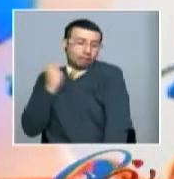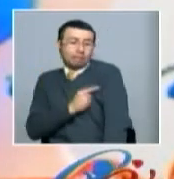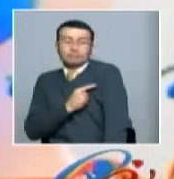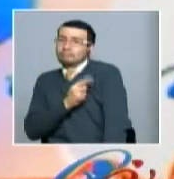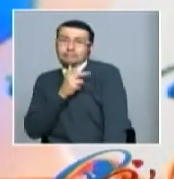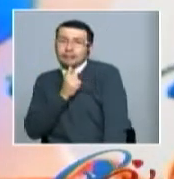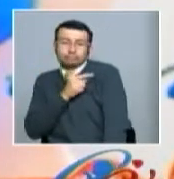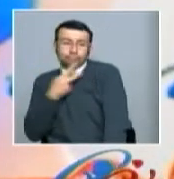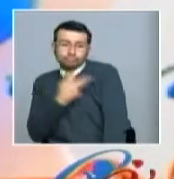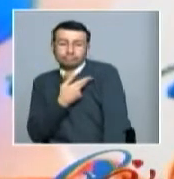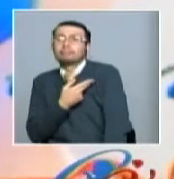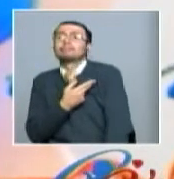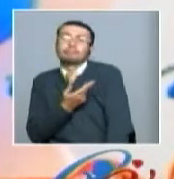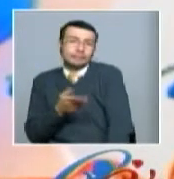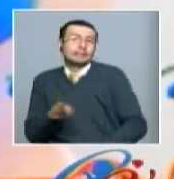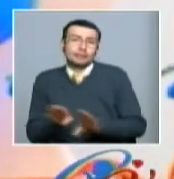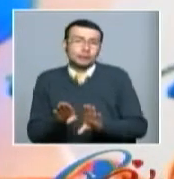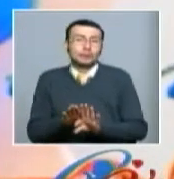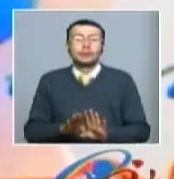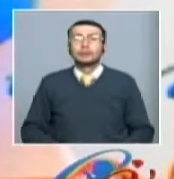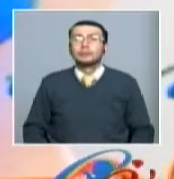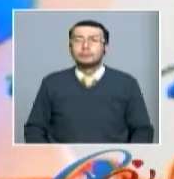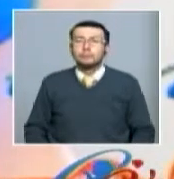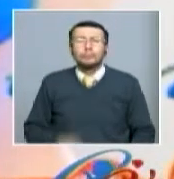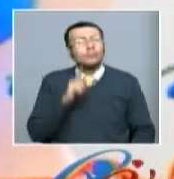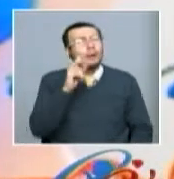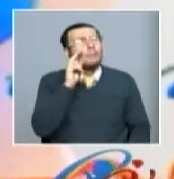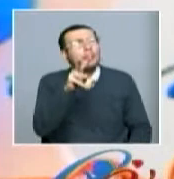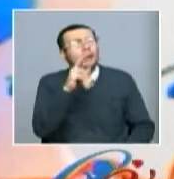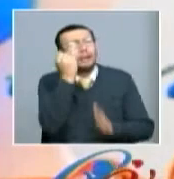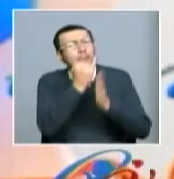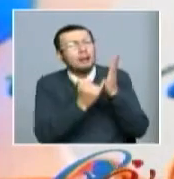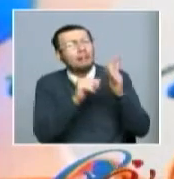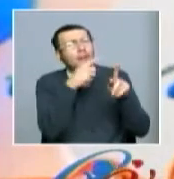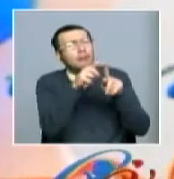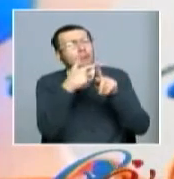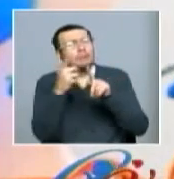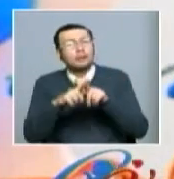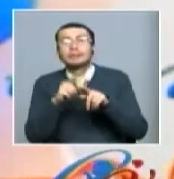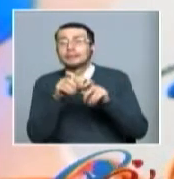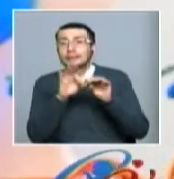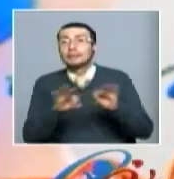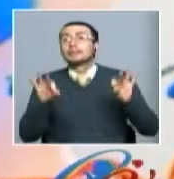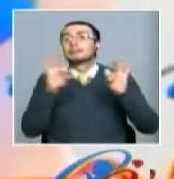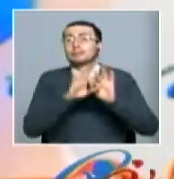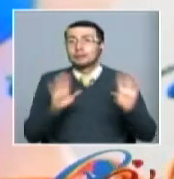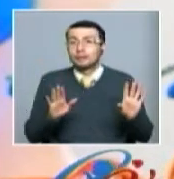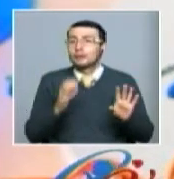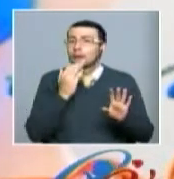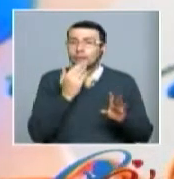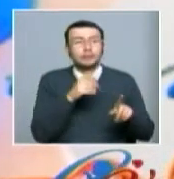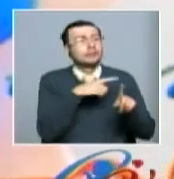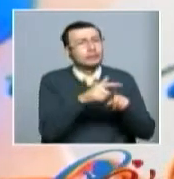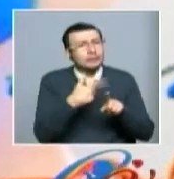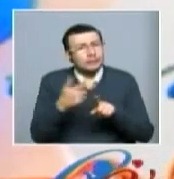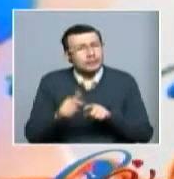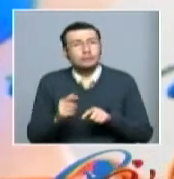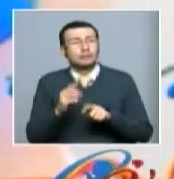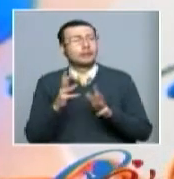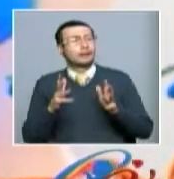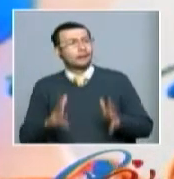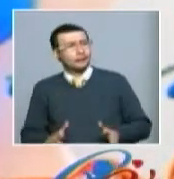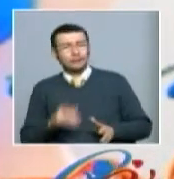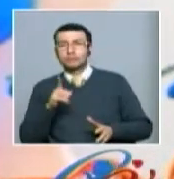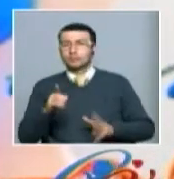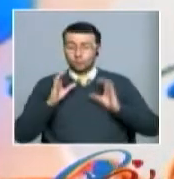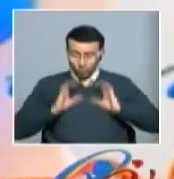central. Bueno, ahí ven ustedes una serie de imágenes que es bien importante. Tratemos de ir de la anatomía a la clínica para que